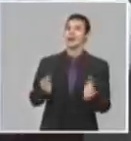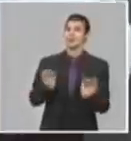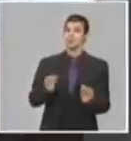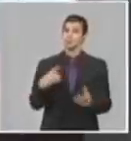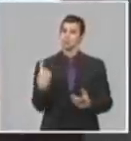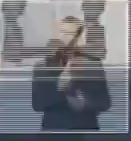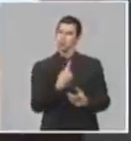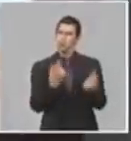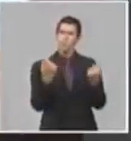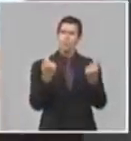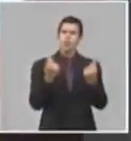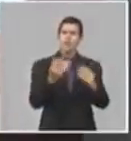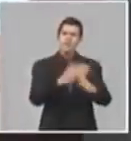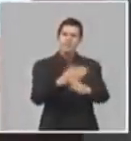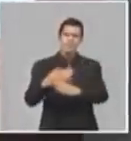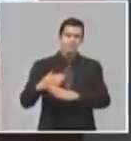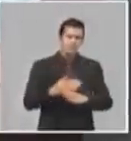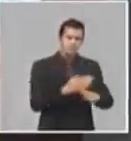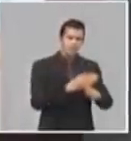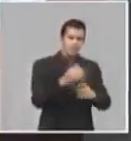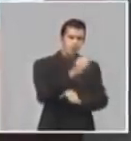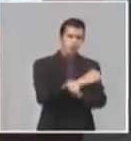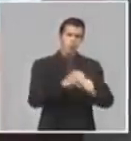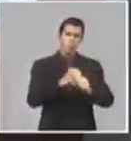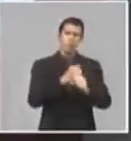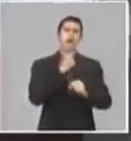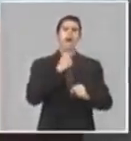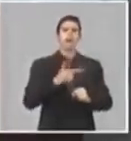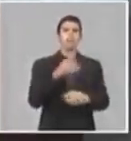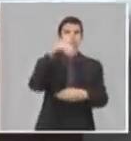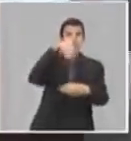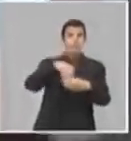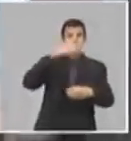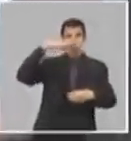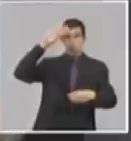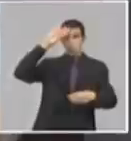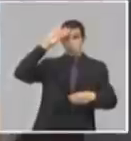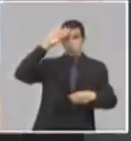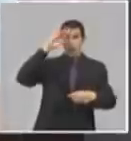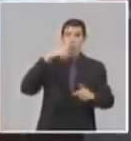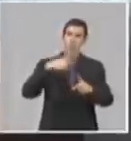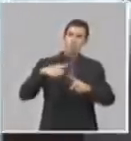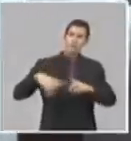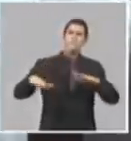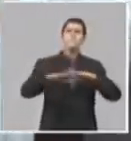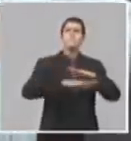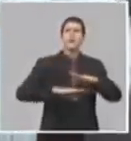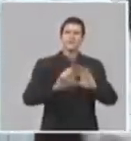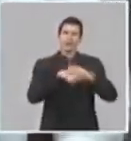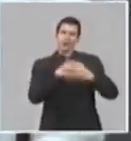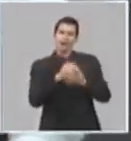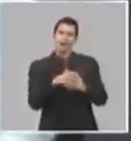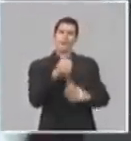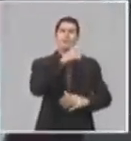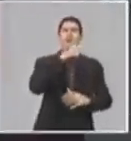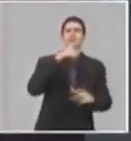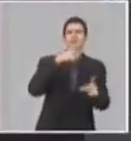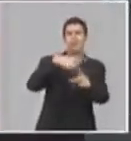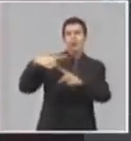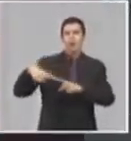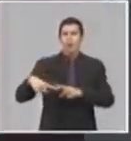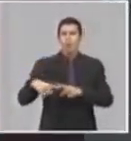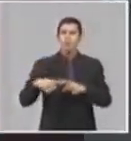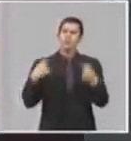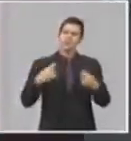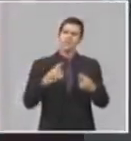la industria nacional, que la industria nacional se convierta en una fuente de productos para esas tiendas y para las otras, y además tener un dinero también que nos permite en las otras